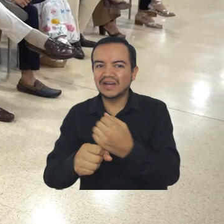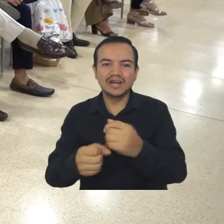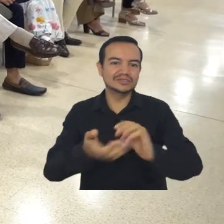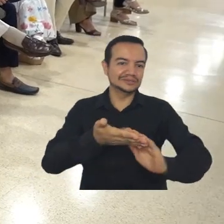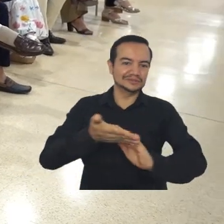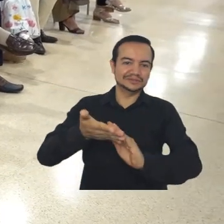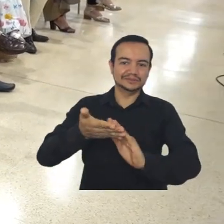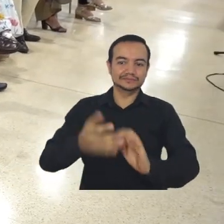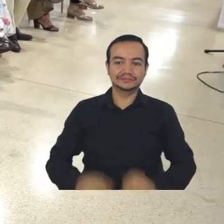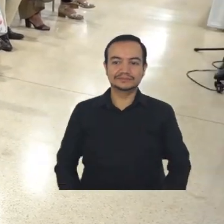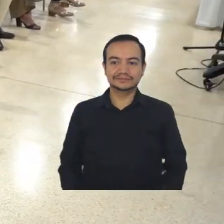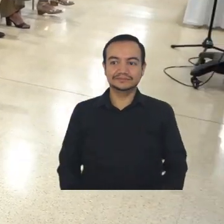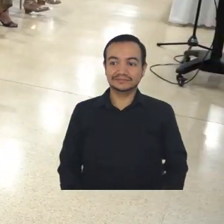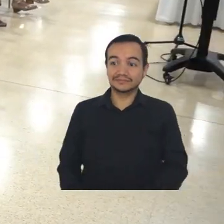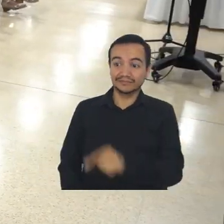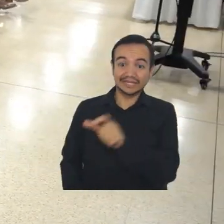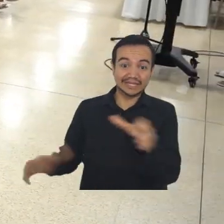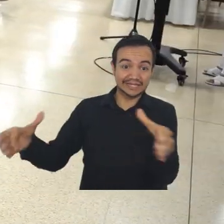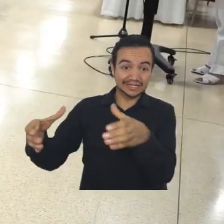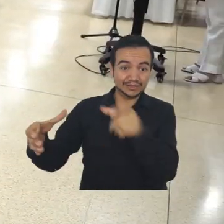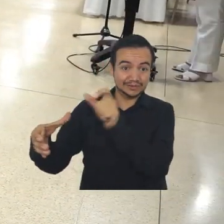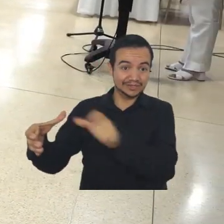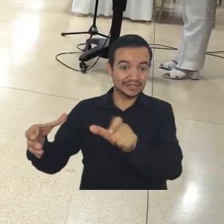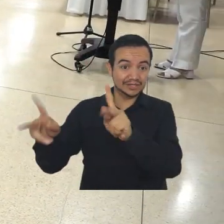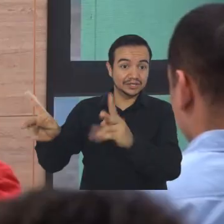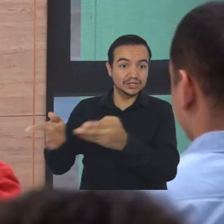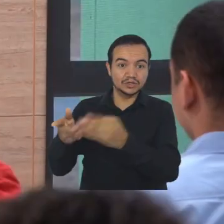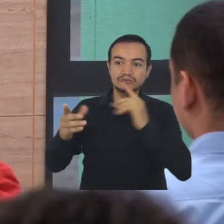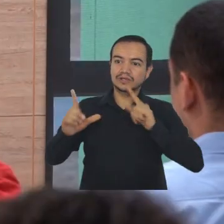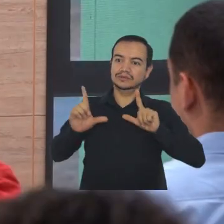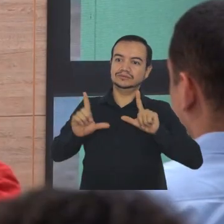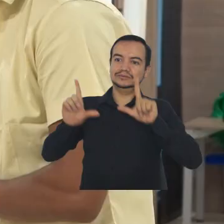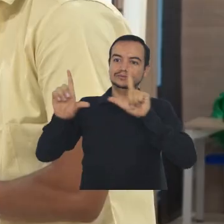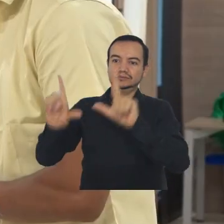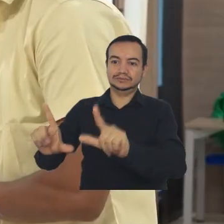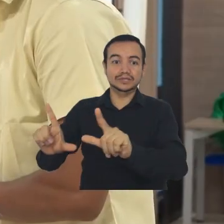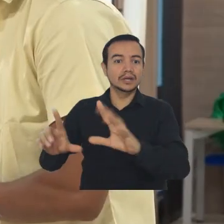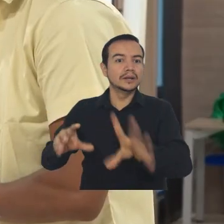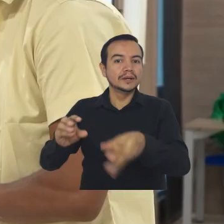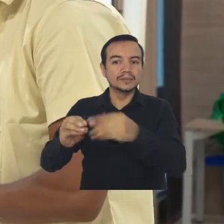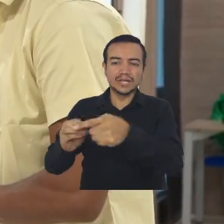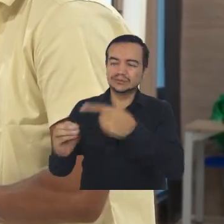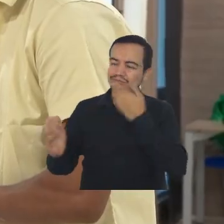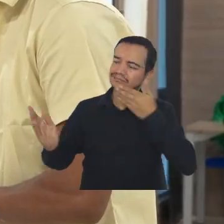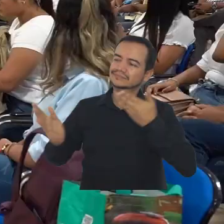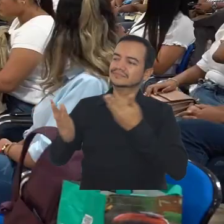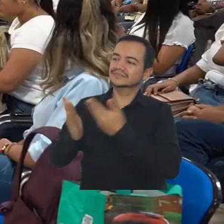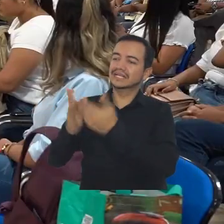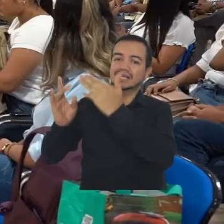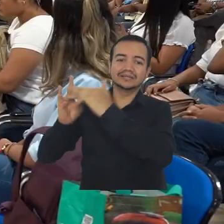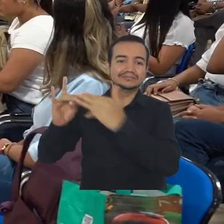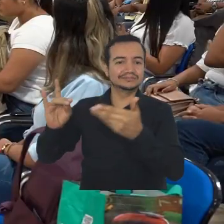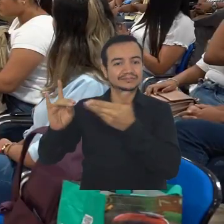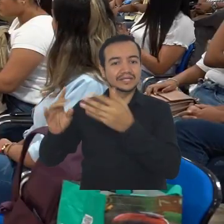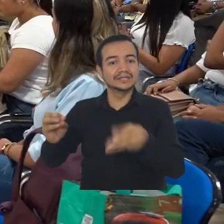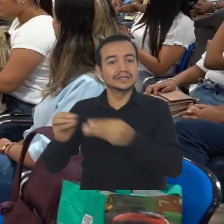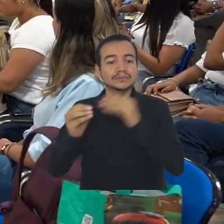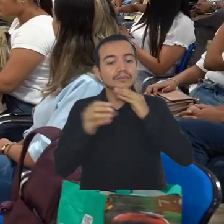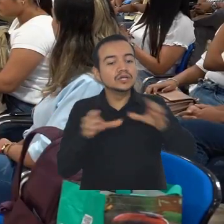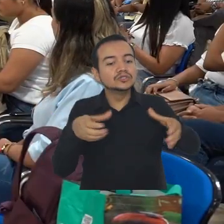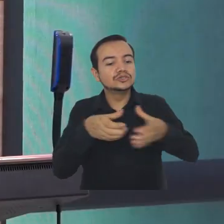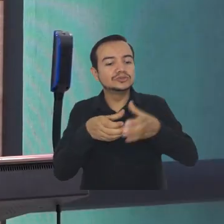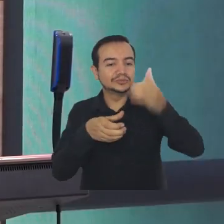laborales. Con gran satisfacción, los estudiantes del programa de Derecho reciben este logro y agradecen a esta Casa de Estudios Superiores y al